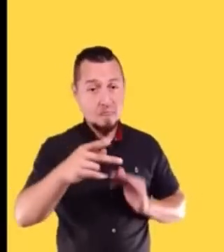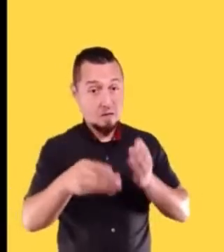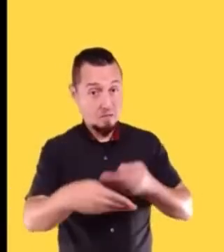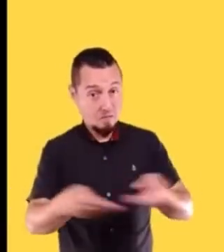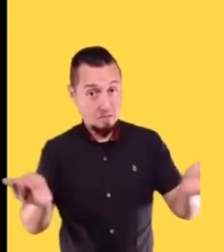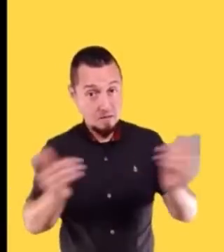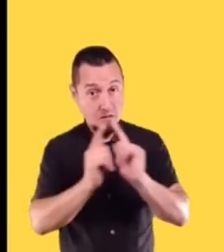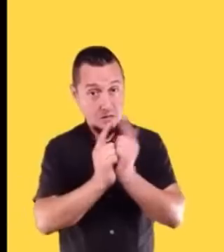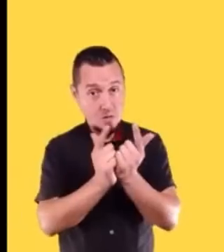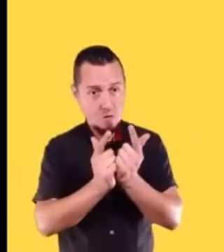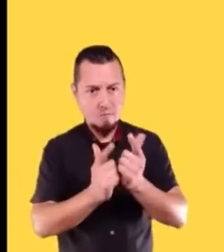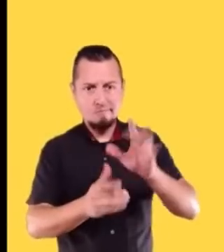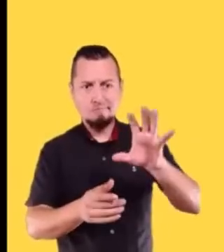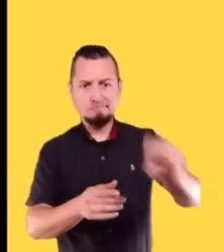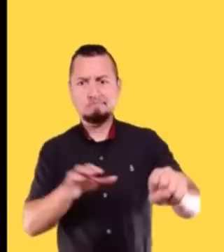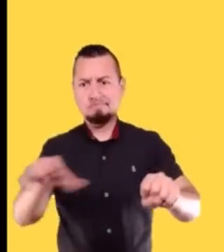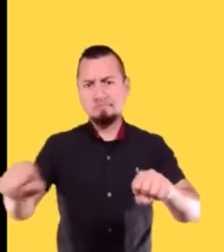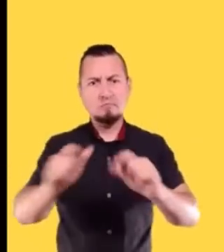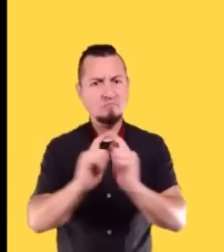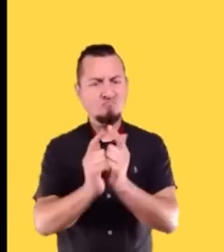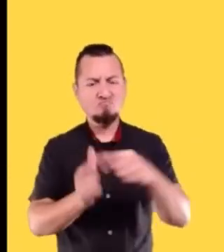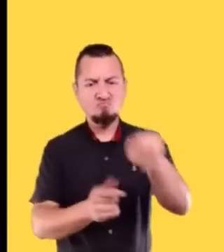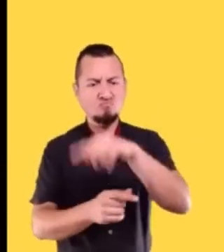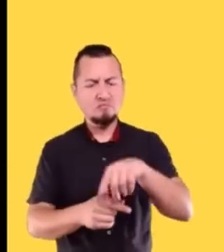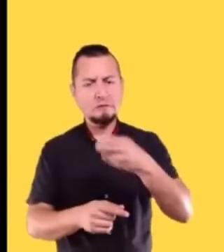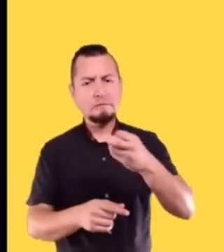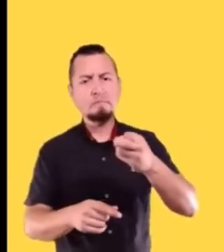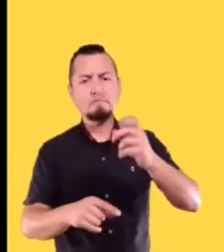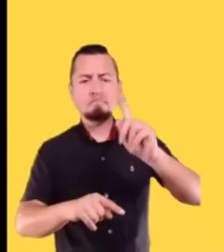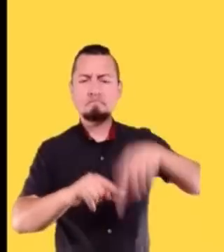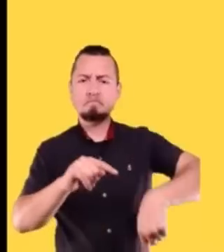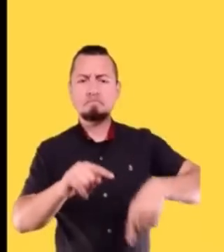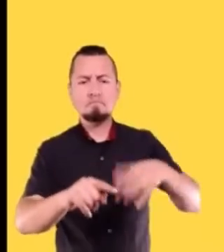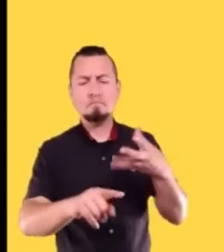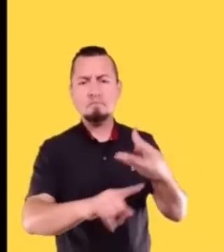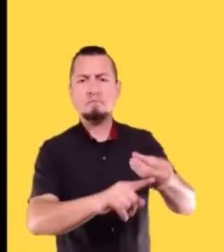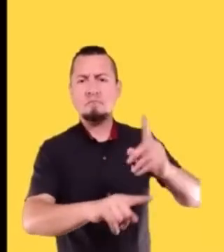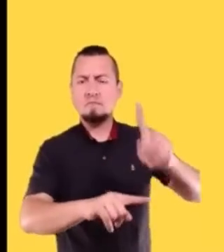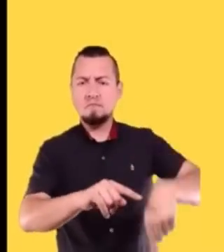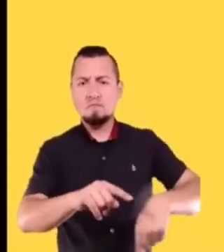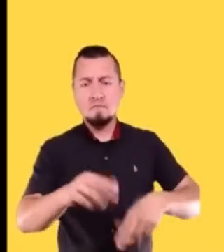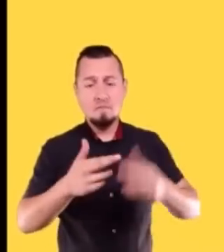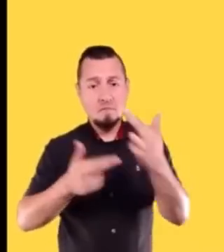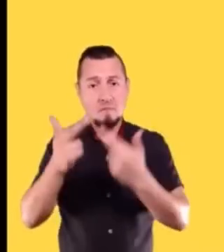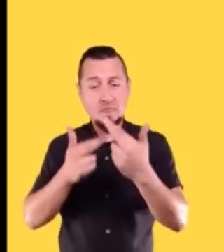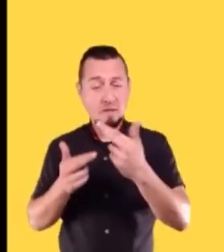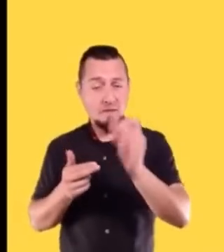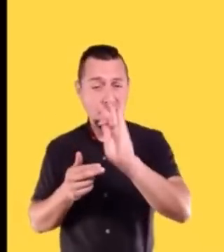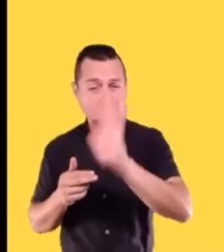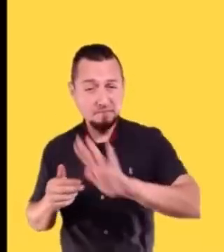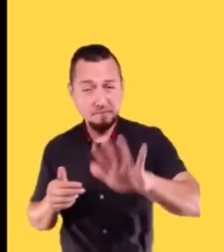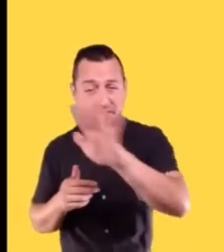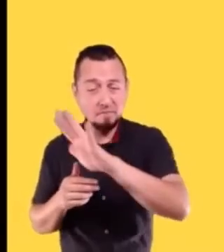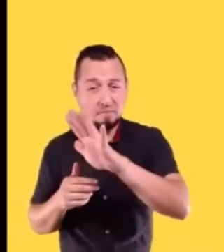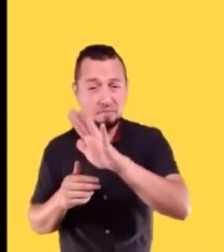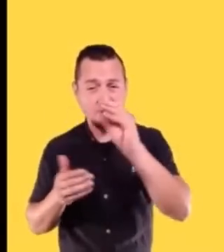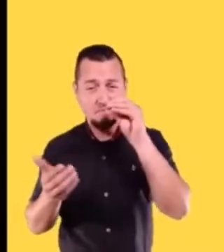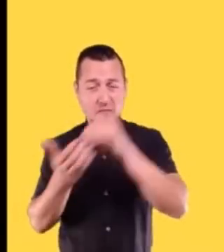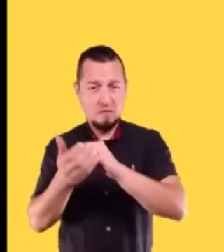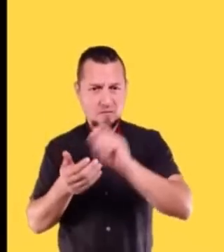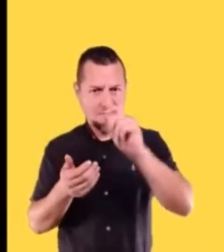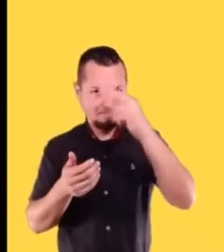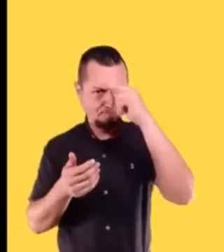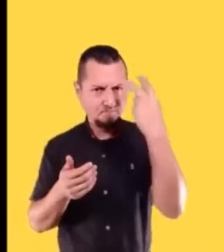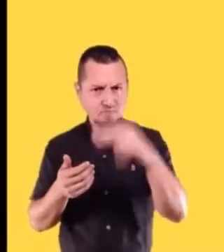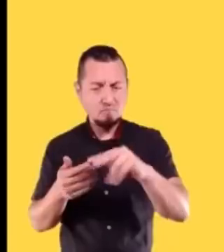identificados inmediatamente por los maestros y subsanados. Justo acaban de regresar nuestros alumnos, que la representación mexicana, hay que decir que más de la